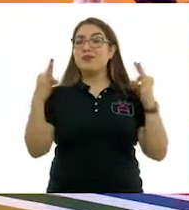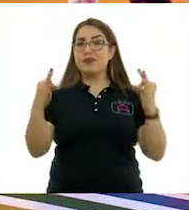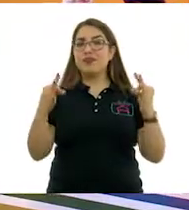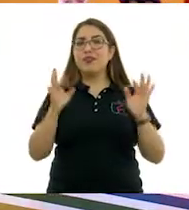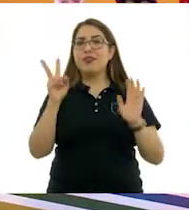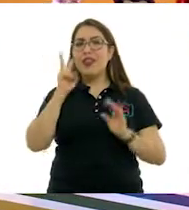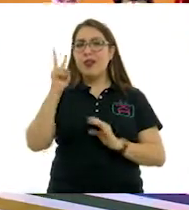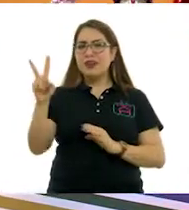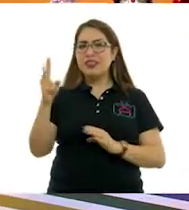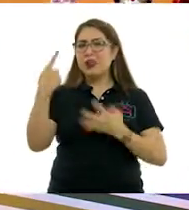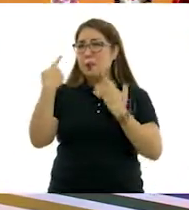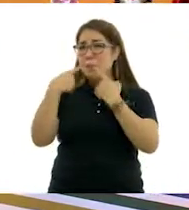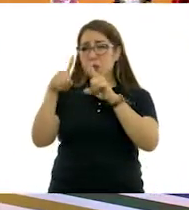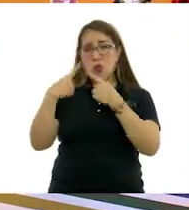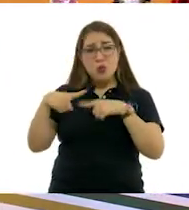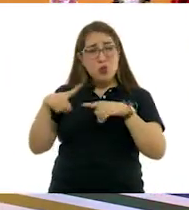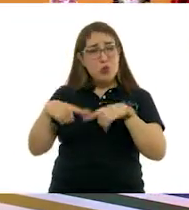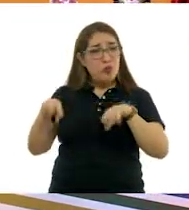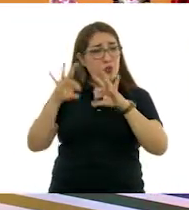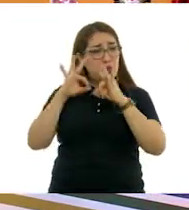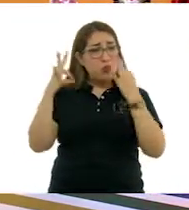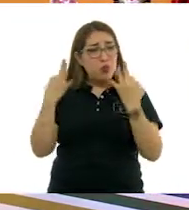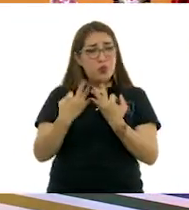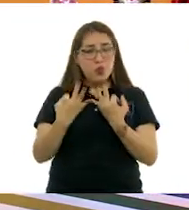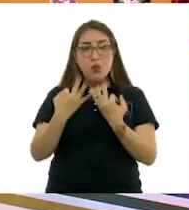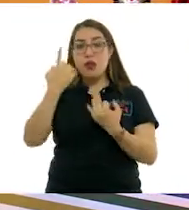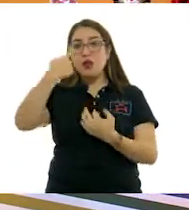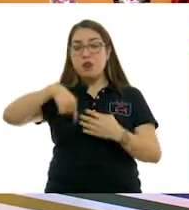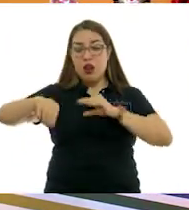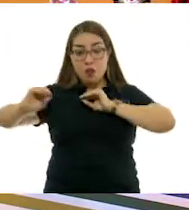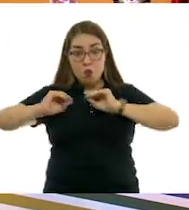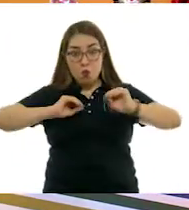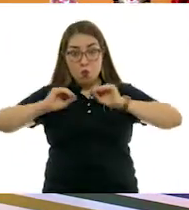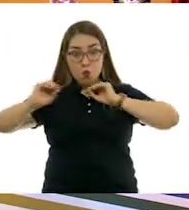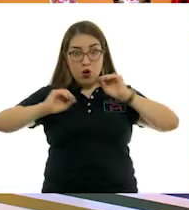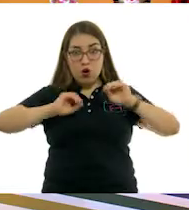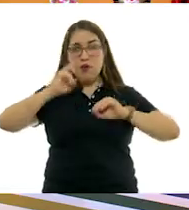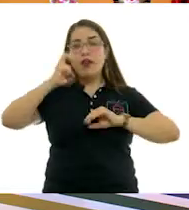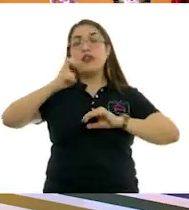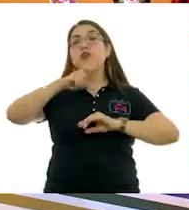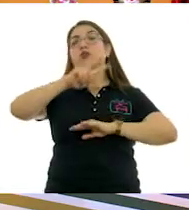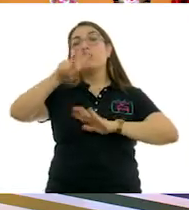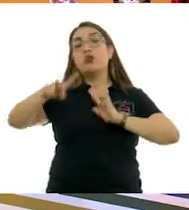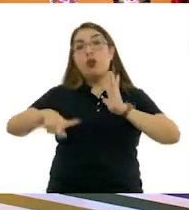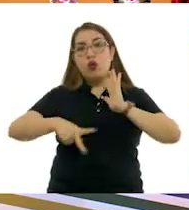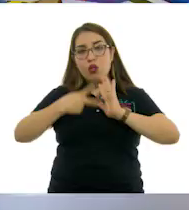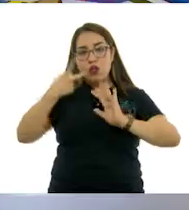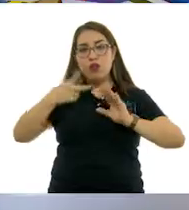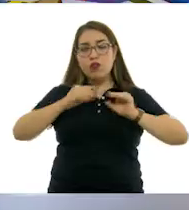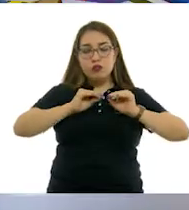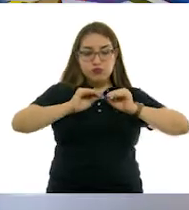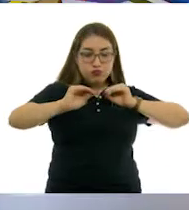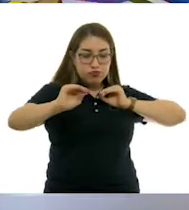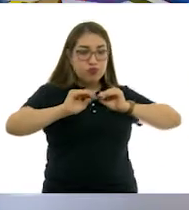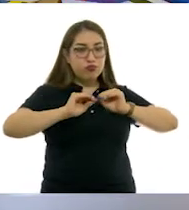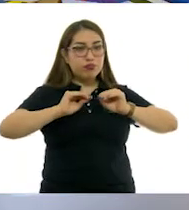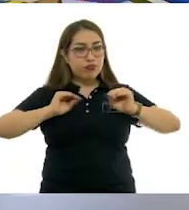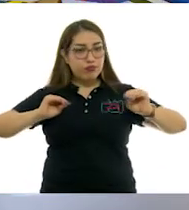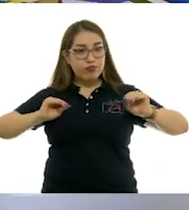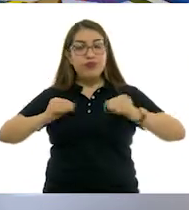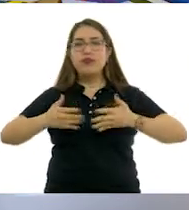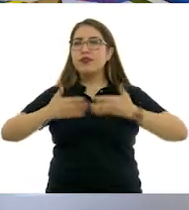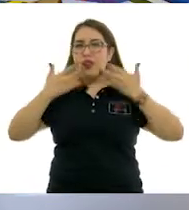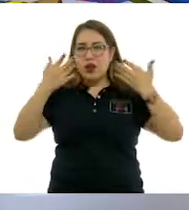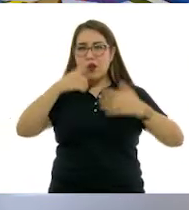existen muchas otras formas de desplazarnos y bueno, con esto repasamos justo la trayectoria y el desplazamiento. Pero ahora los voy a invitar